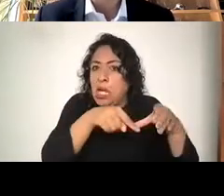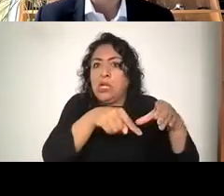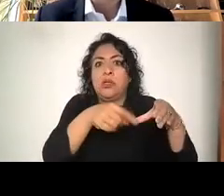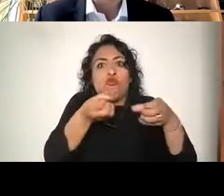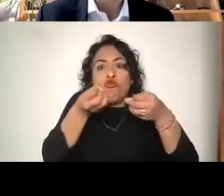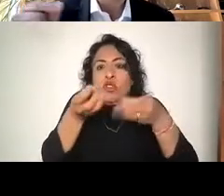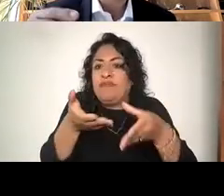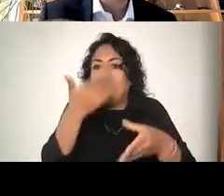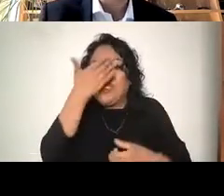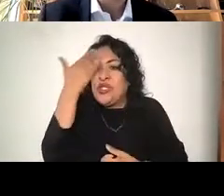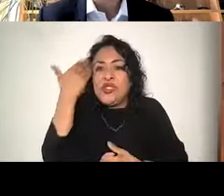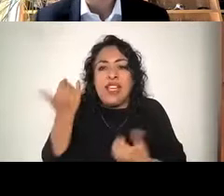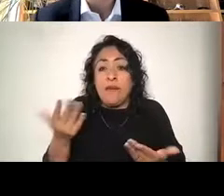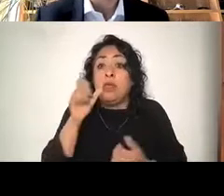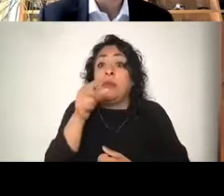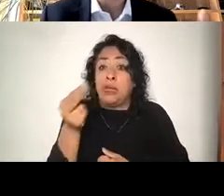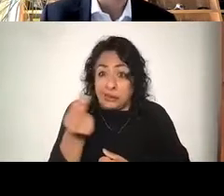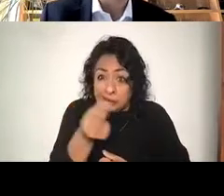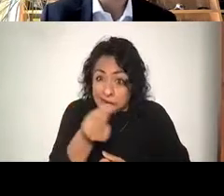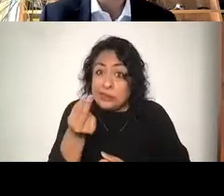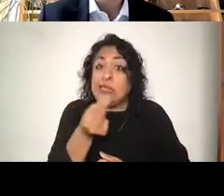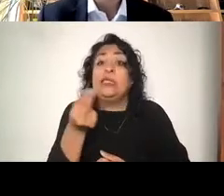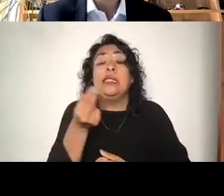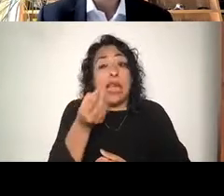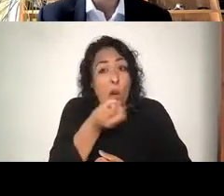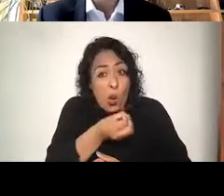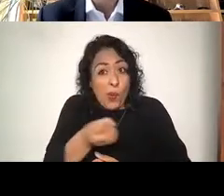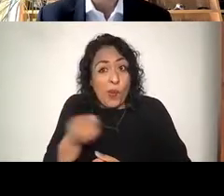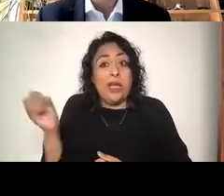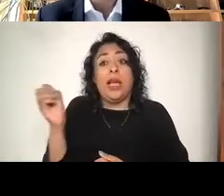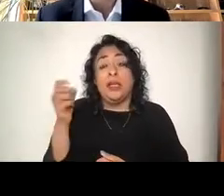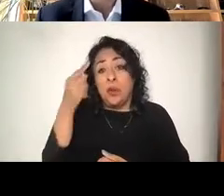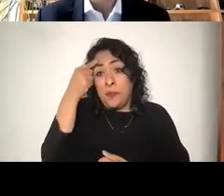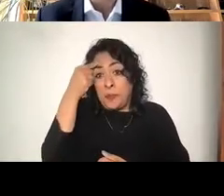aporte que tienen y de la necesidad y cuasi obligación que para